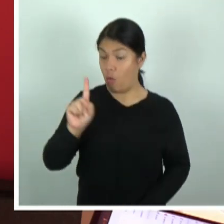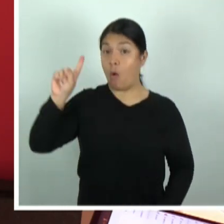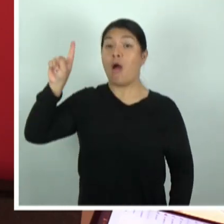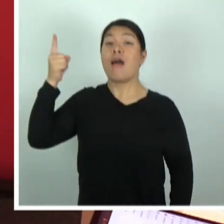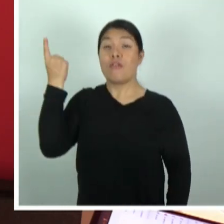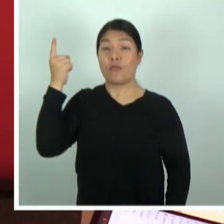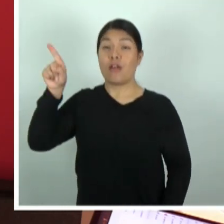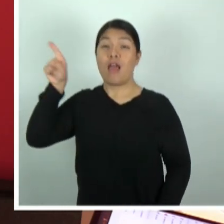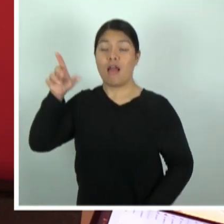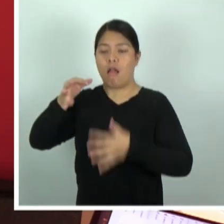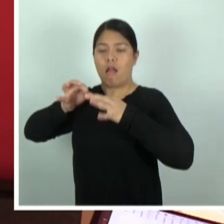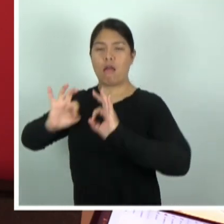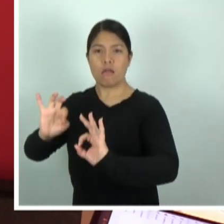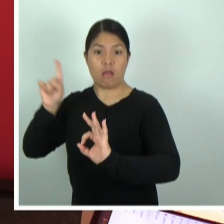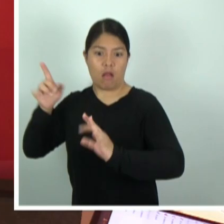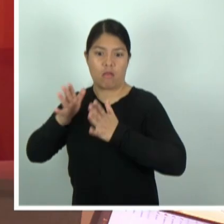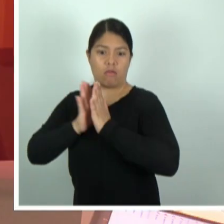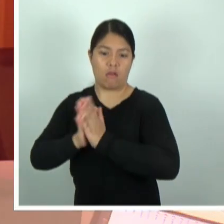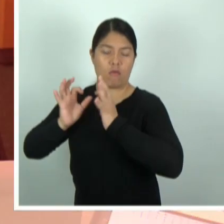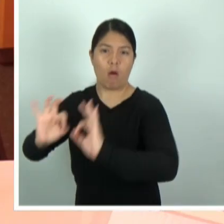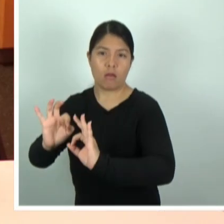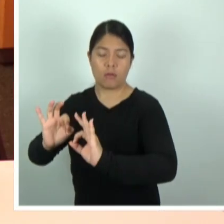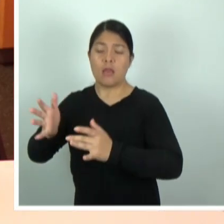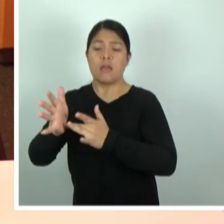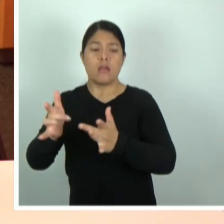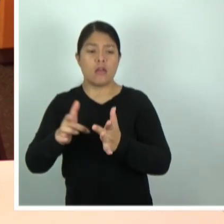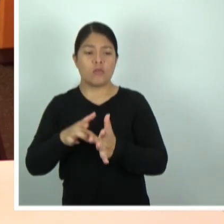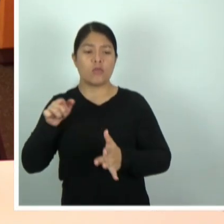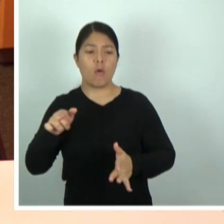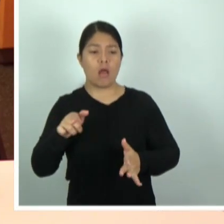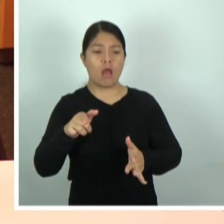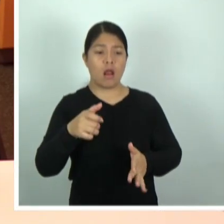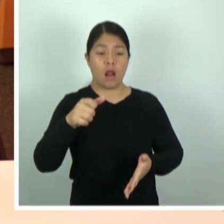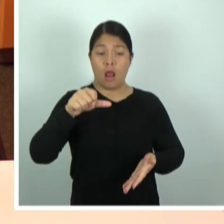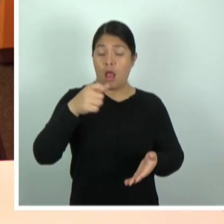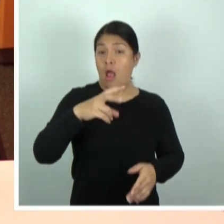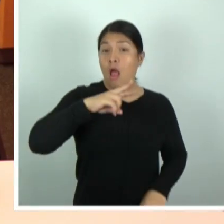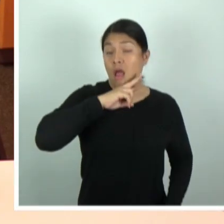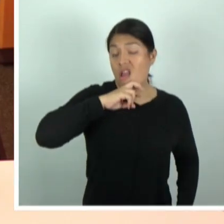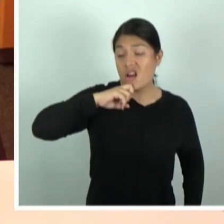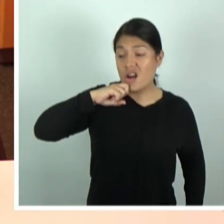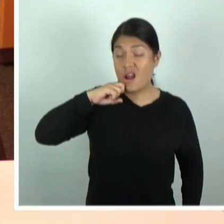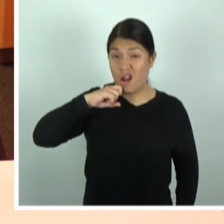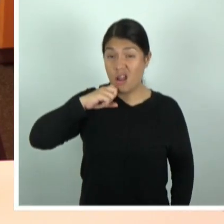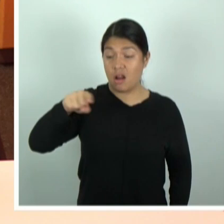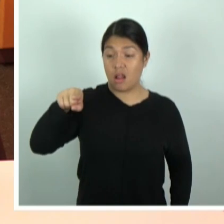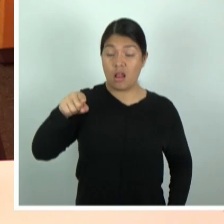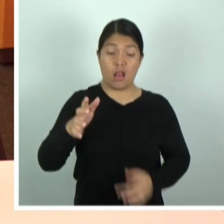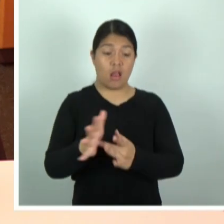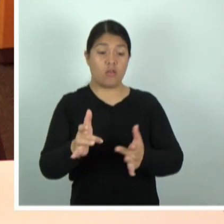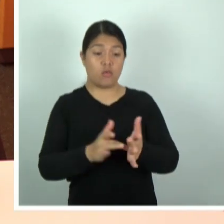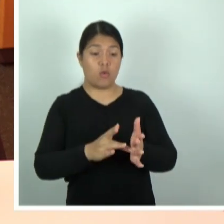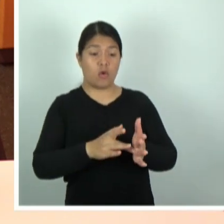Jesucristo, Él es el santo de Israel. Hasta los demonios reconocieron que Jesucristo era